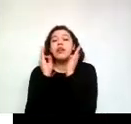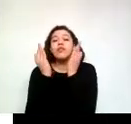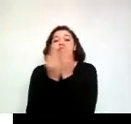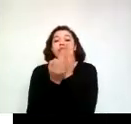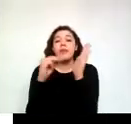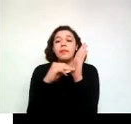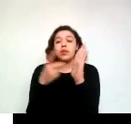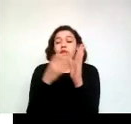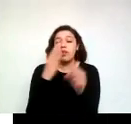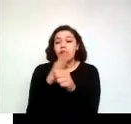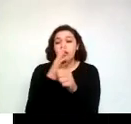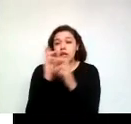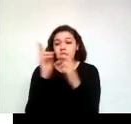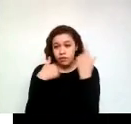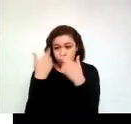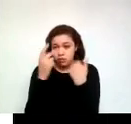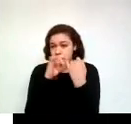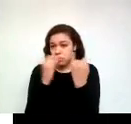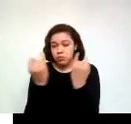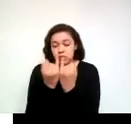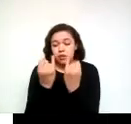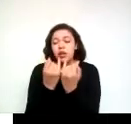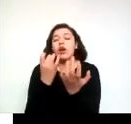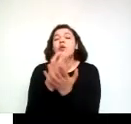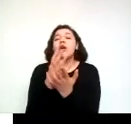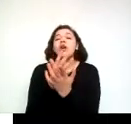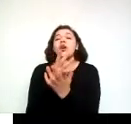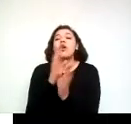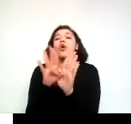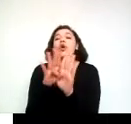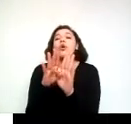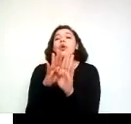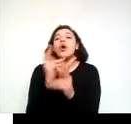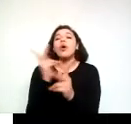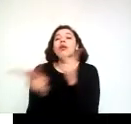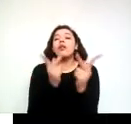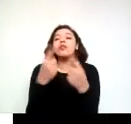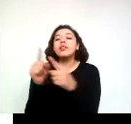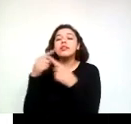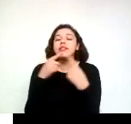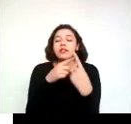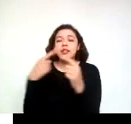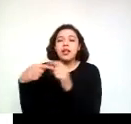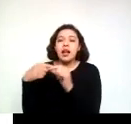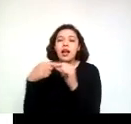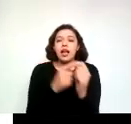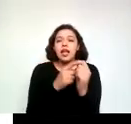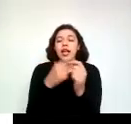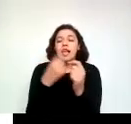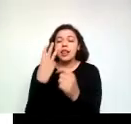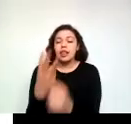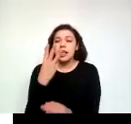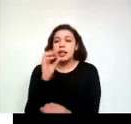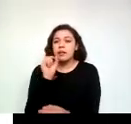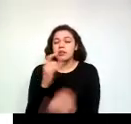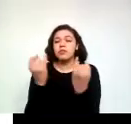acabamos de revisar ahora, solo que con diferentes parámetros, porque recordemos que esa guía de referencia 3 también nos